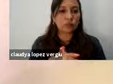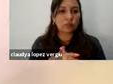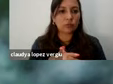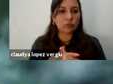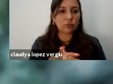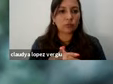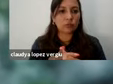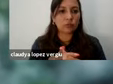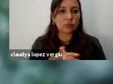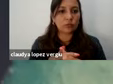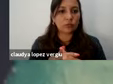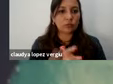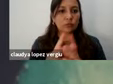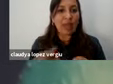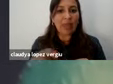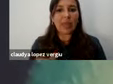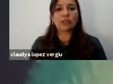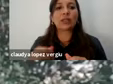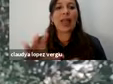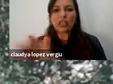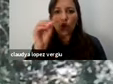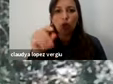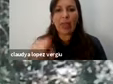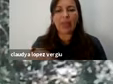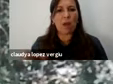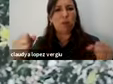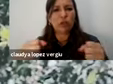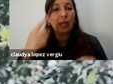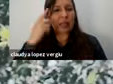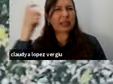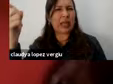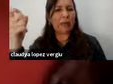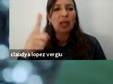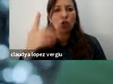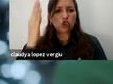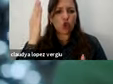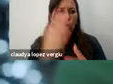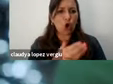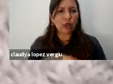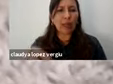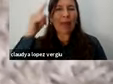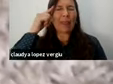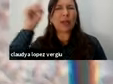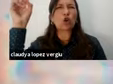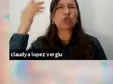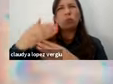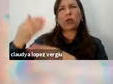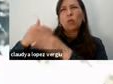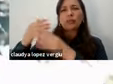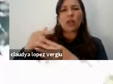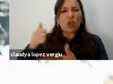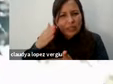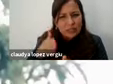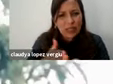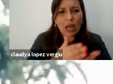Ellas lo escogieron, ellas lo protegen, ellas saben lo que hacen. Ellas portan una sabiduría milenaria. Sigamos su senda.